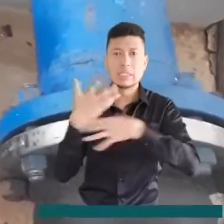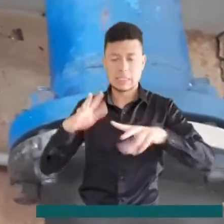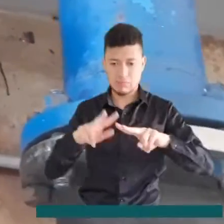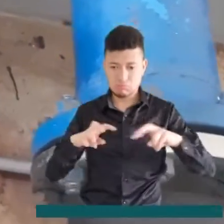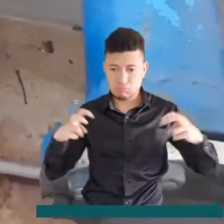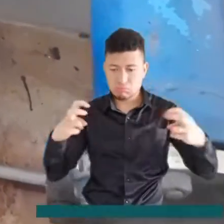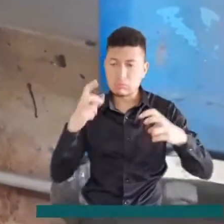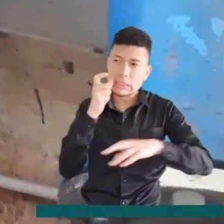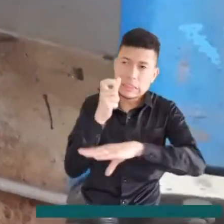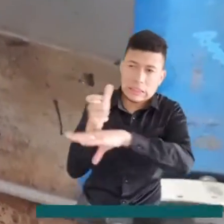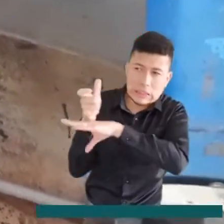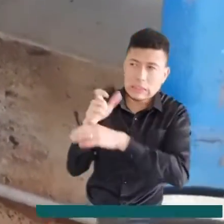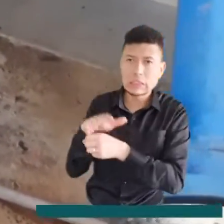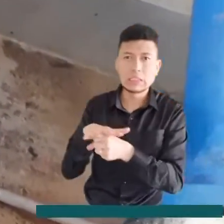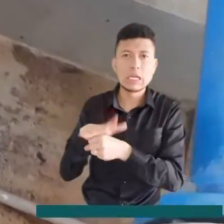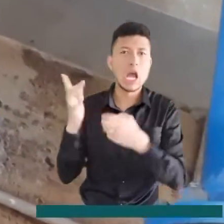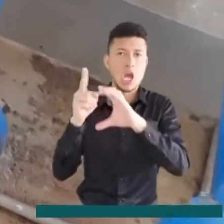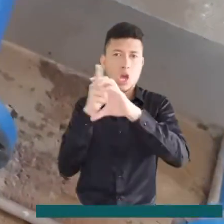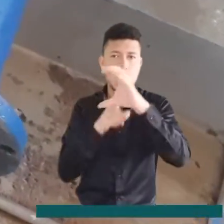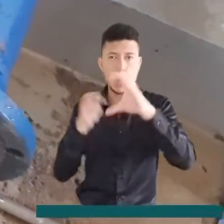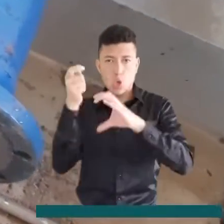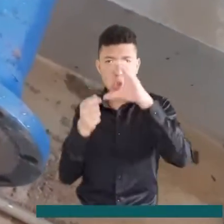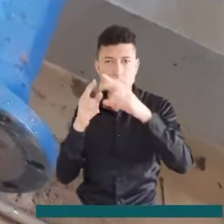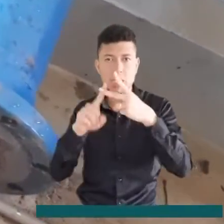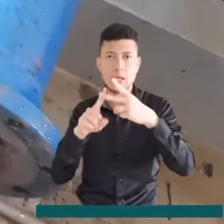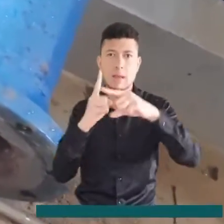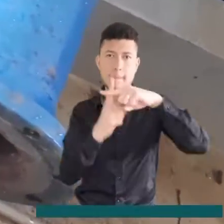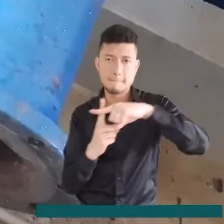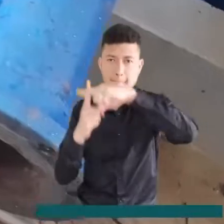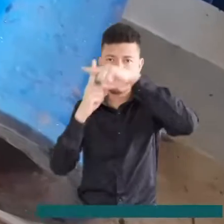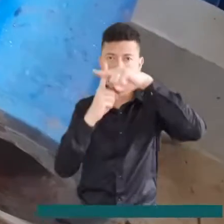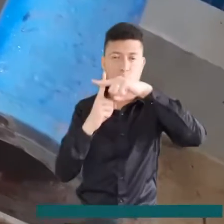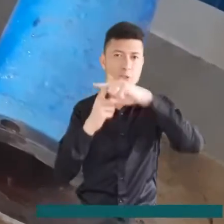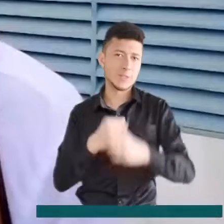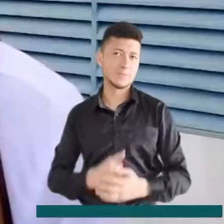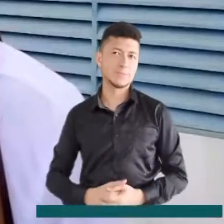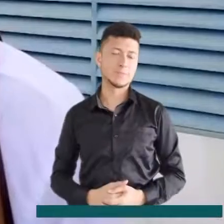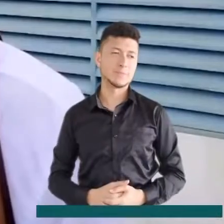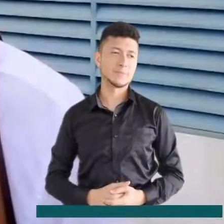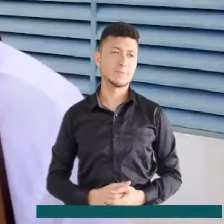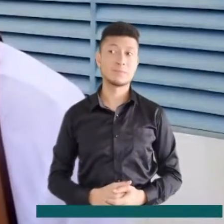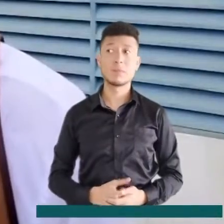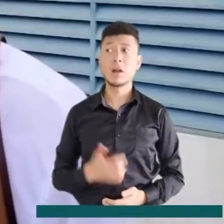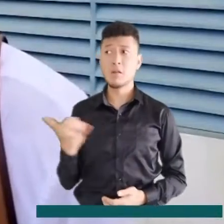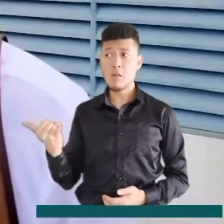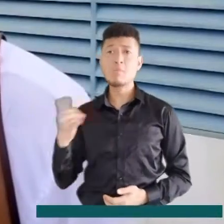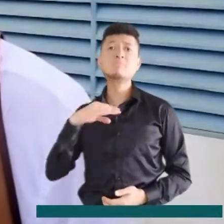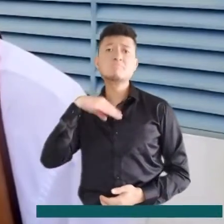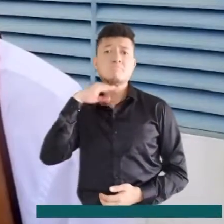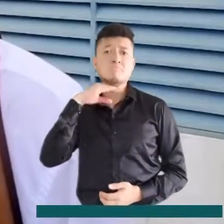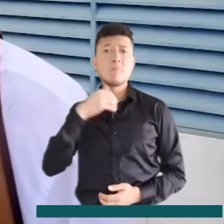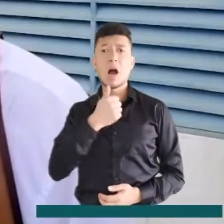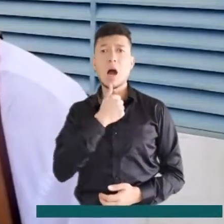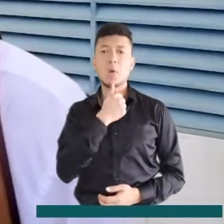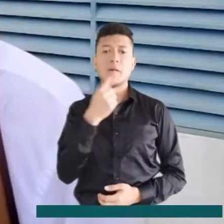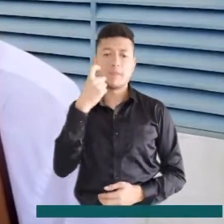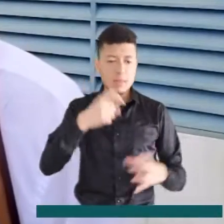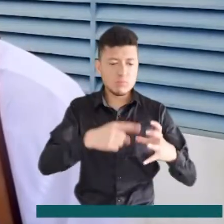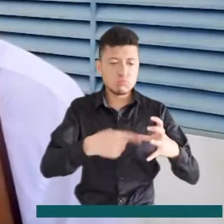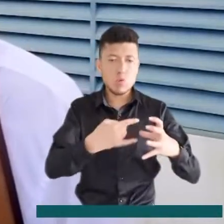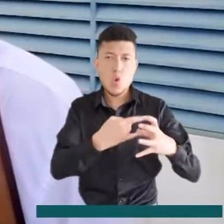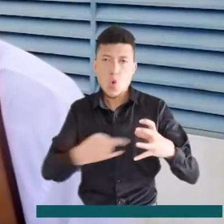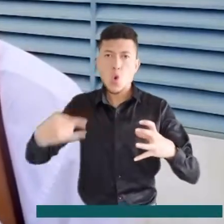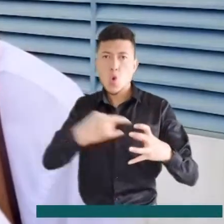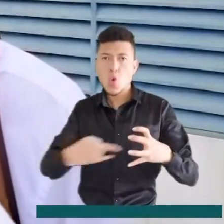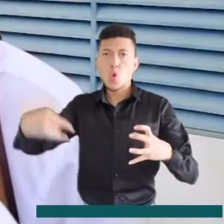mesas de seguimiento con la Contraloría, con la Procuraduría. Lo provisional, el agua está acá. Falta es las bombas que